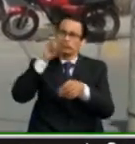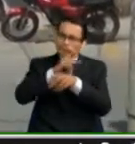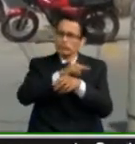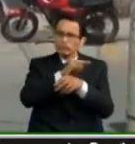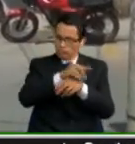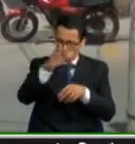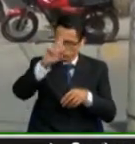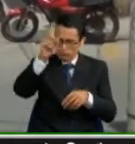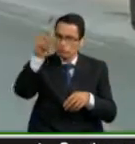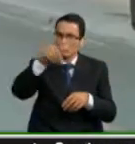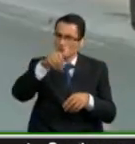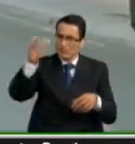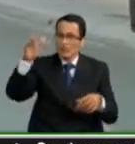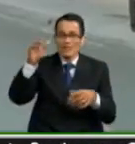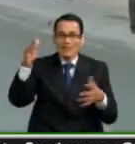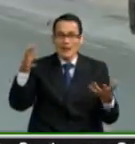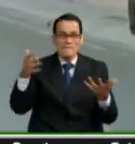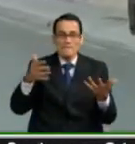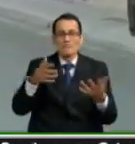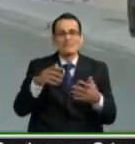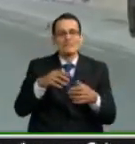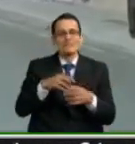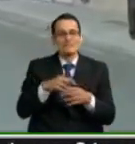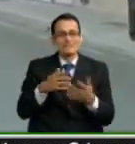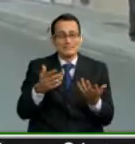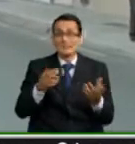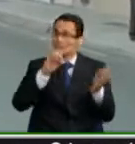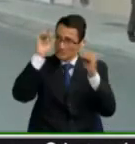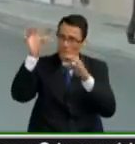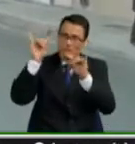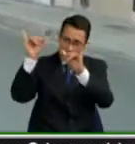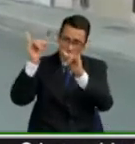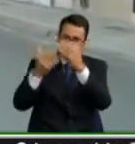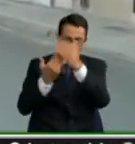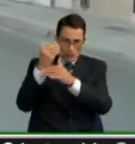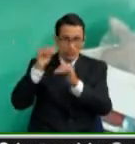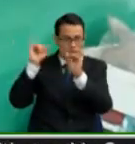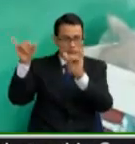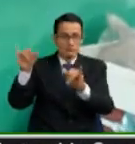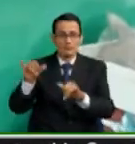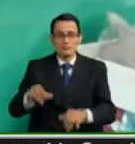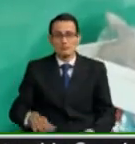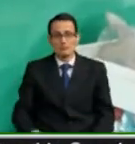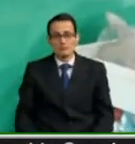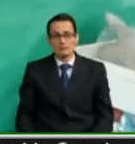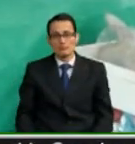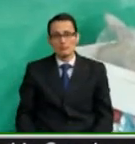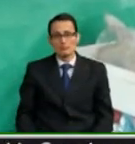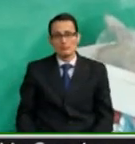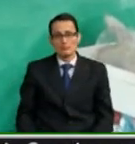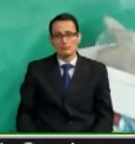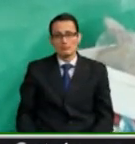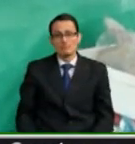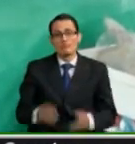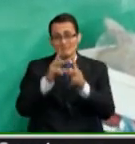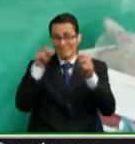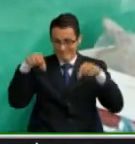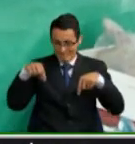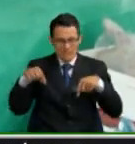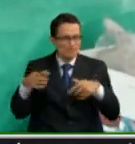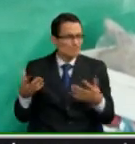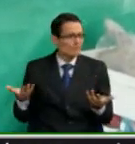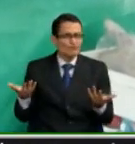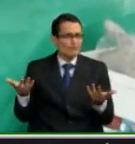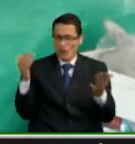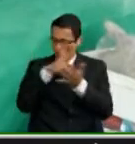que garanticen la estabilidad de todos en el nuevo lugar que le fue adjudicado. Porque hubo gente que de aquí también se fue allá a la